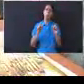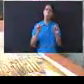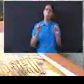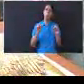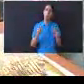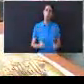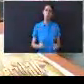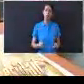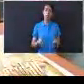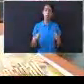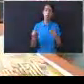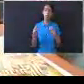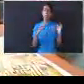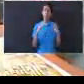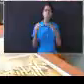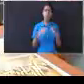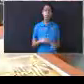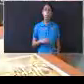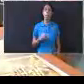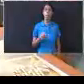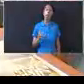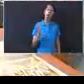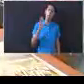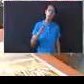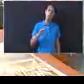Ayer hubo un terremoto en China.